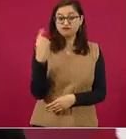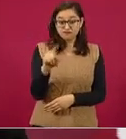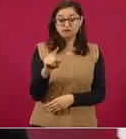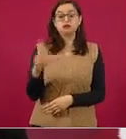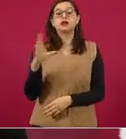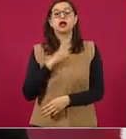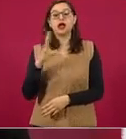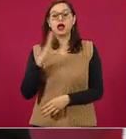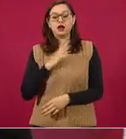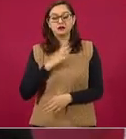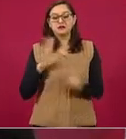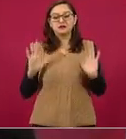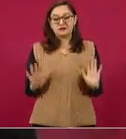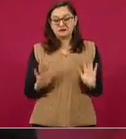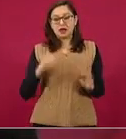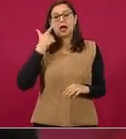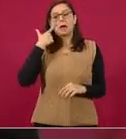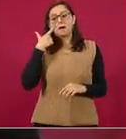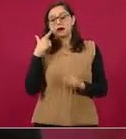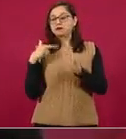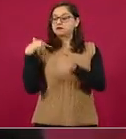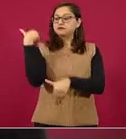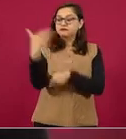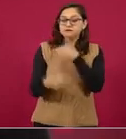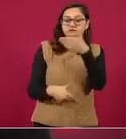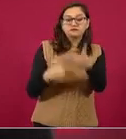en qué termina la investigación.